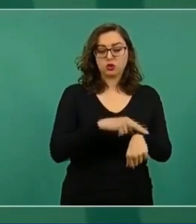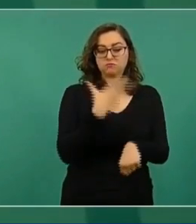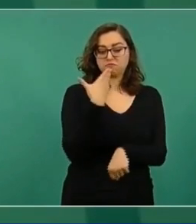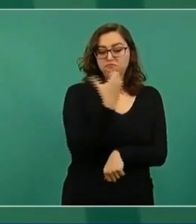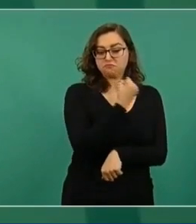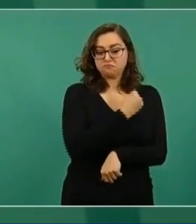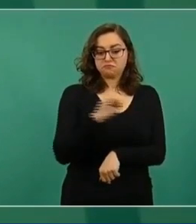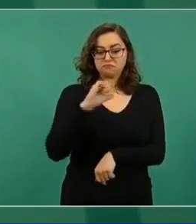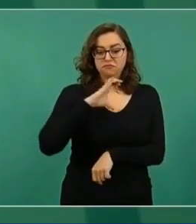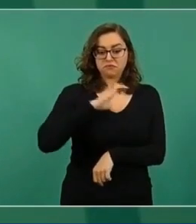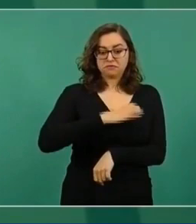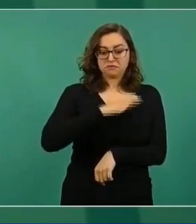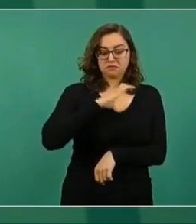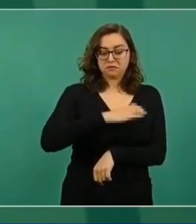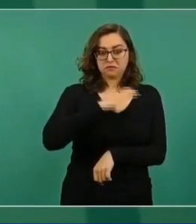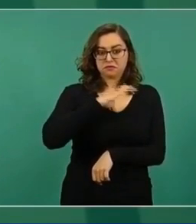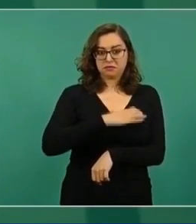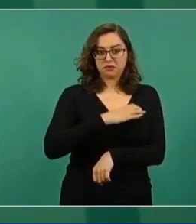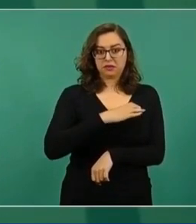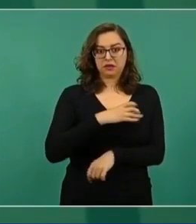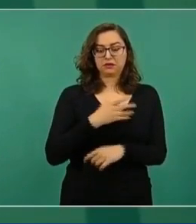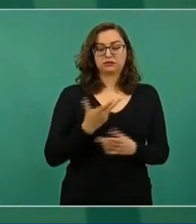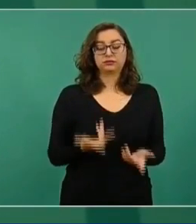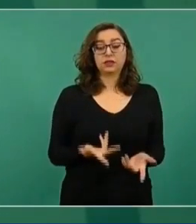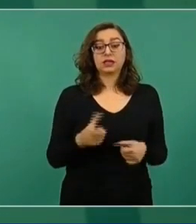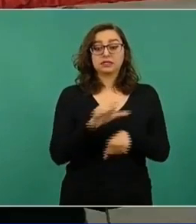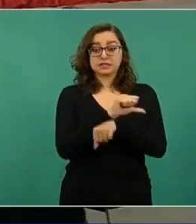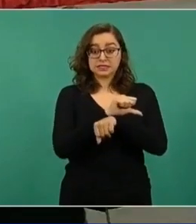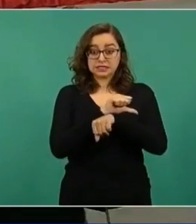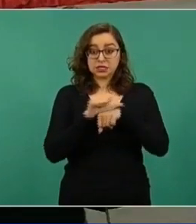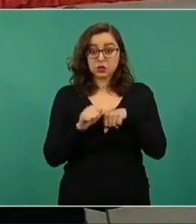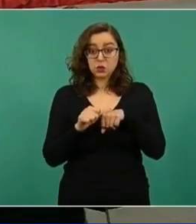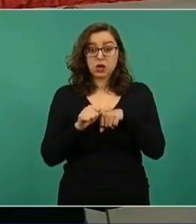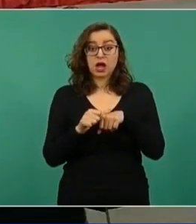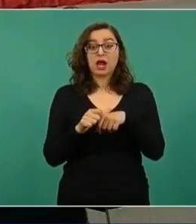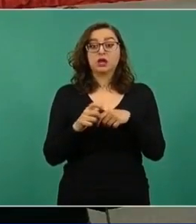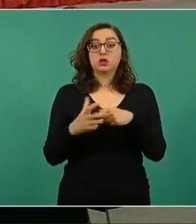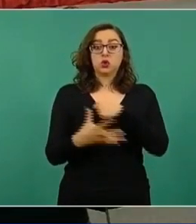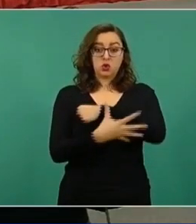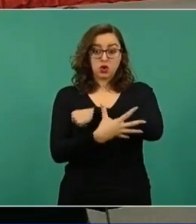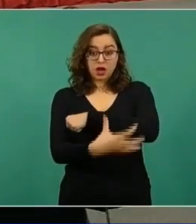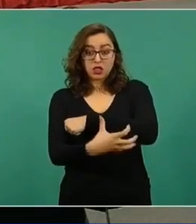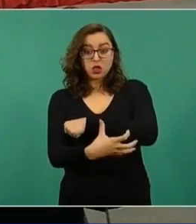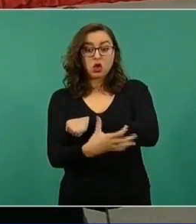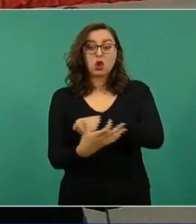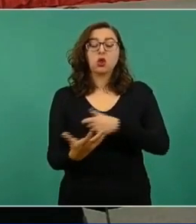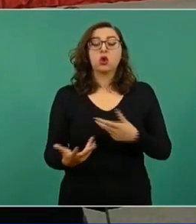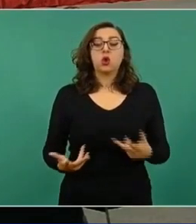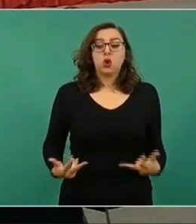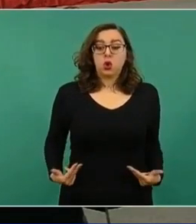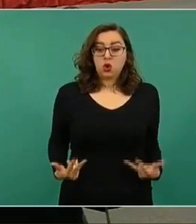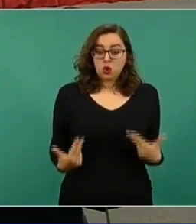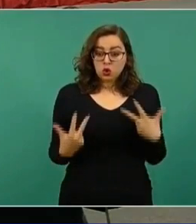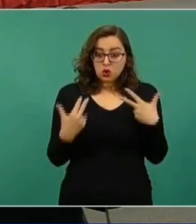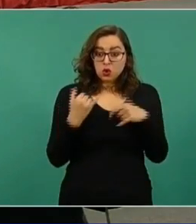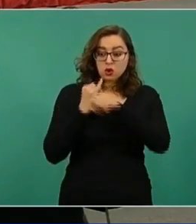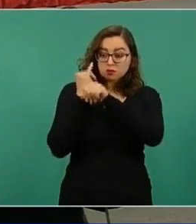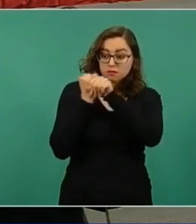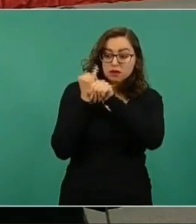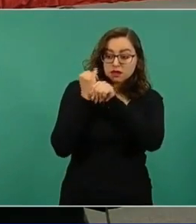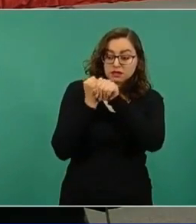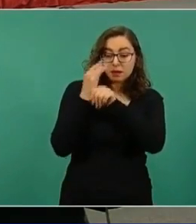los subespecialistas. No estoy dividiendo entre cirujanos, entre radiólogos, oncólogos y desde luego entre